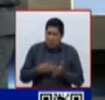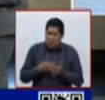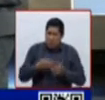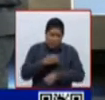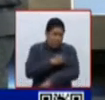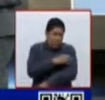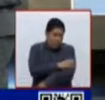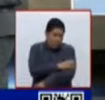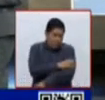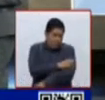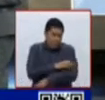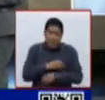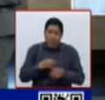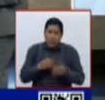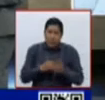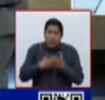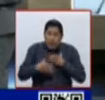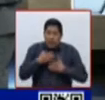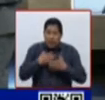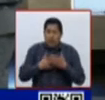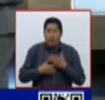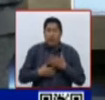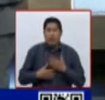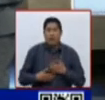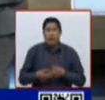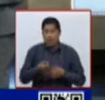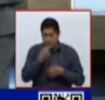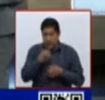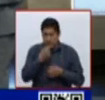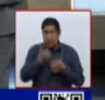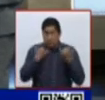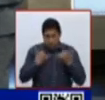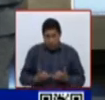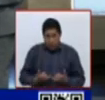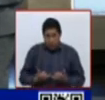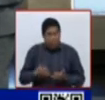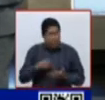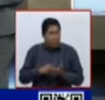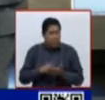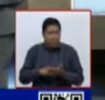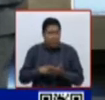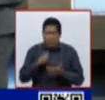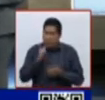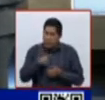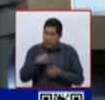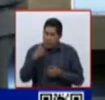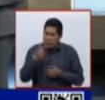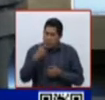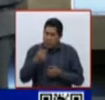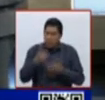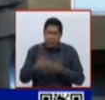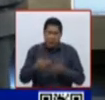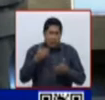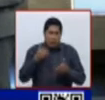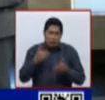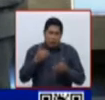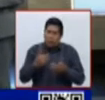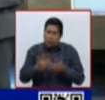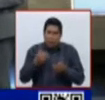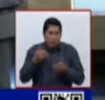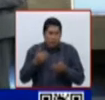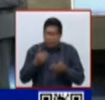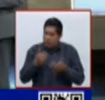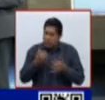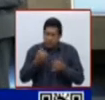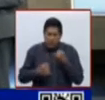antihipertensiva y ansiolítica que habría recibido el día de hoy. Es por eso que ella había señalado anteriormente, antes